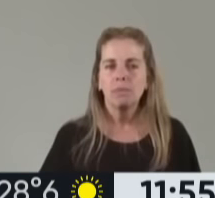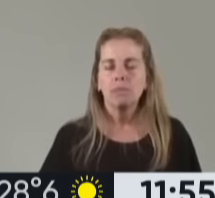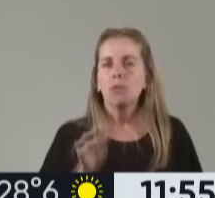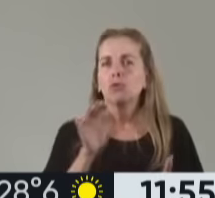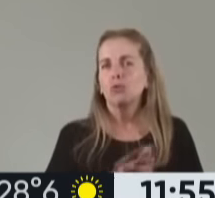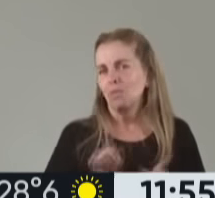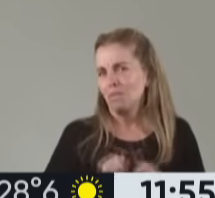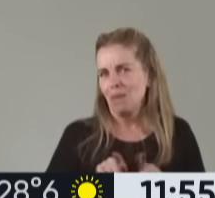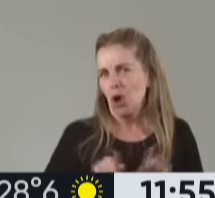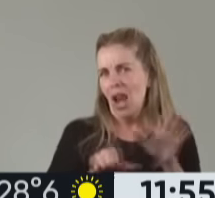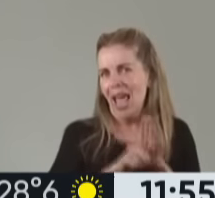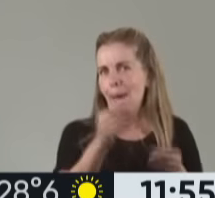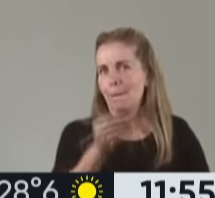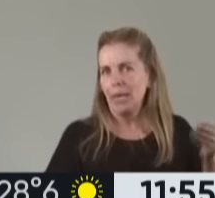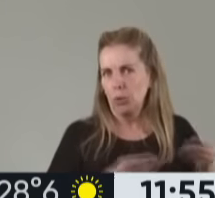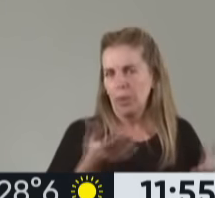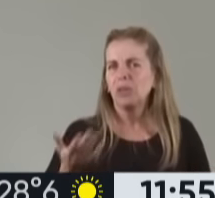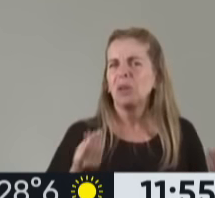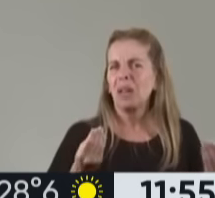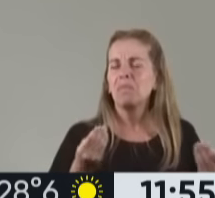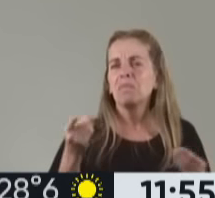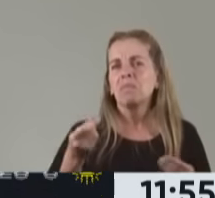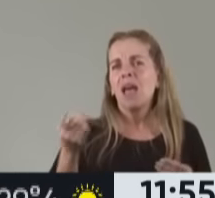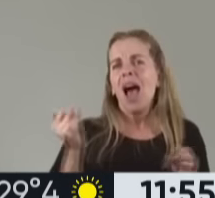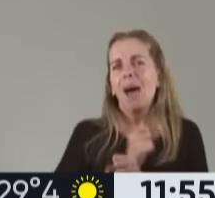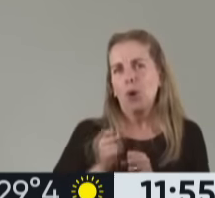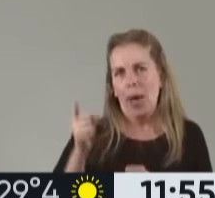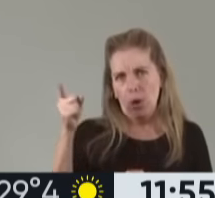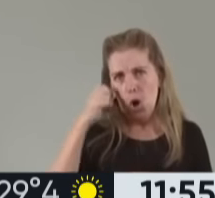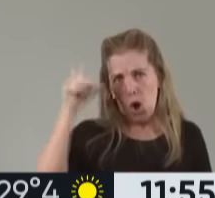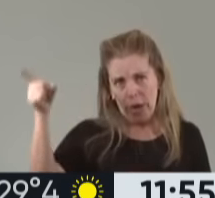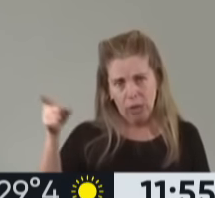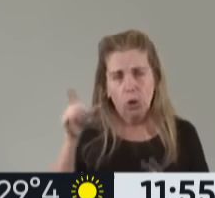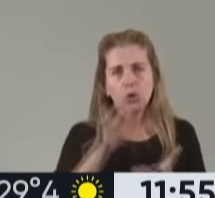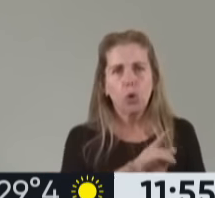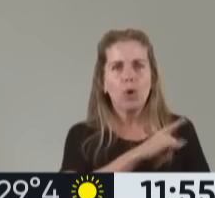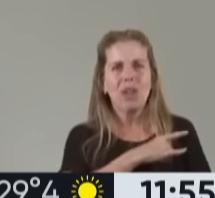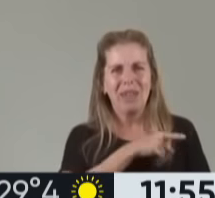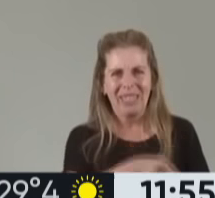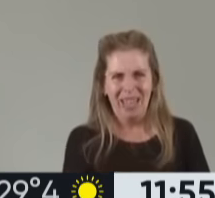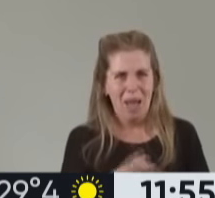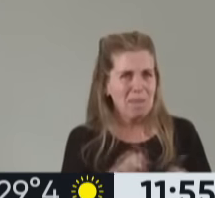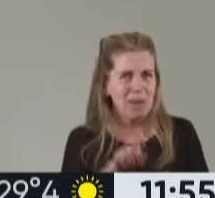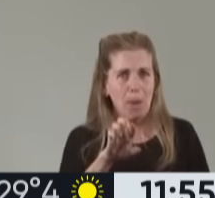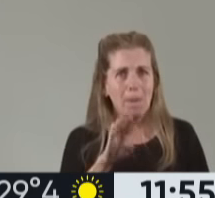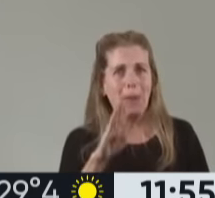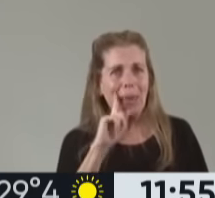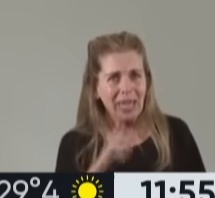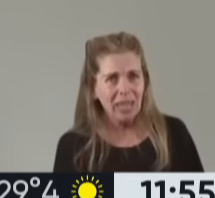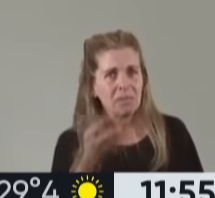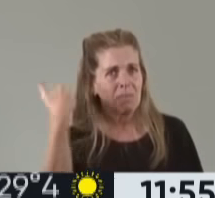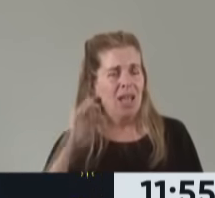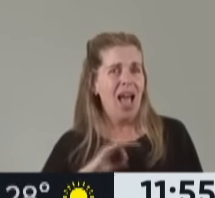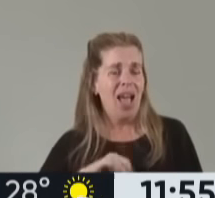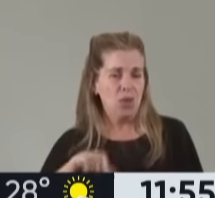del presupuesto. El presupuesto universitario que se aprobó finalmente es el mismo porcentaje del PBI que el año 2005, para el funcionamiento de más universidades,